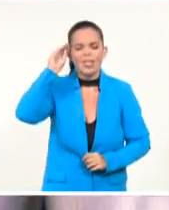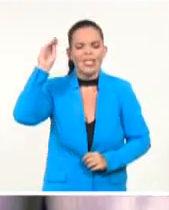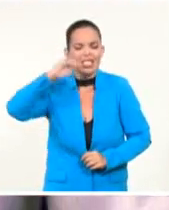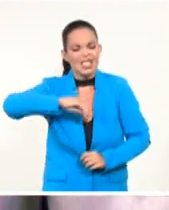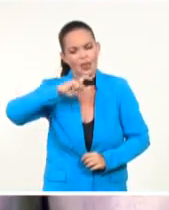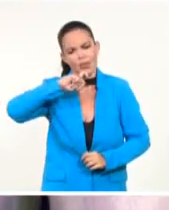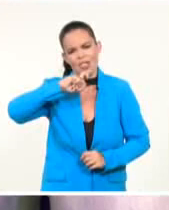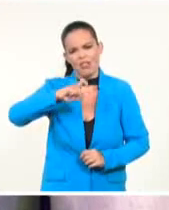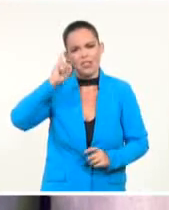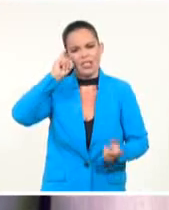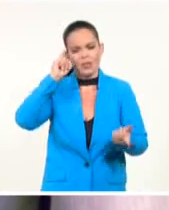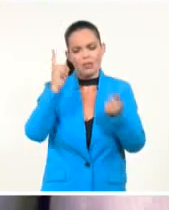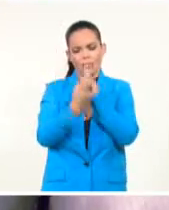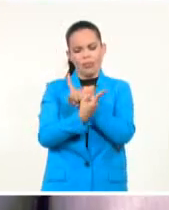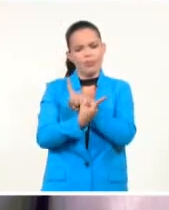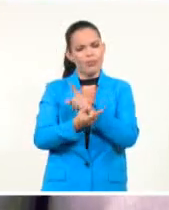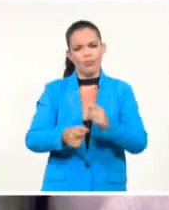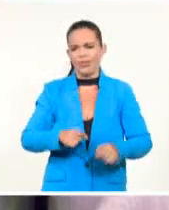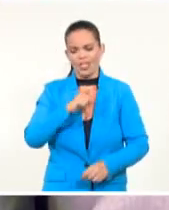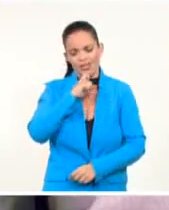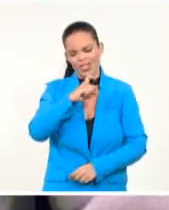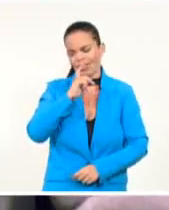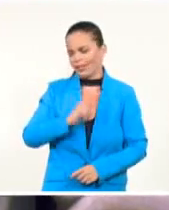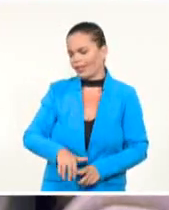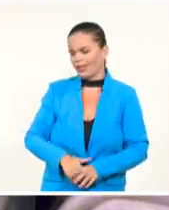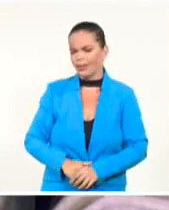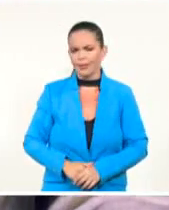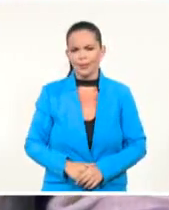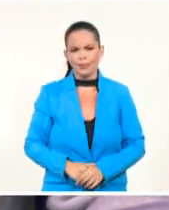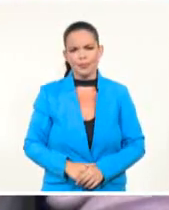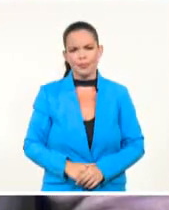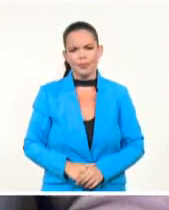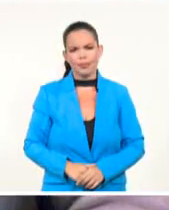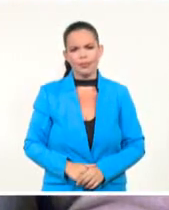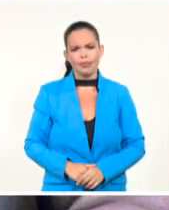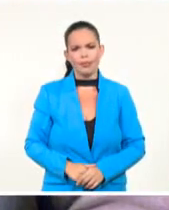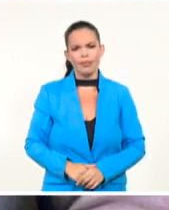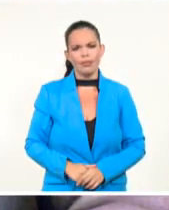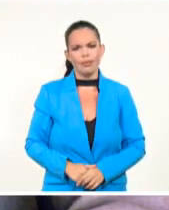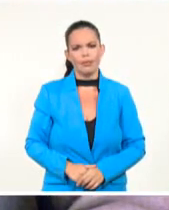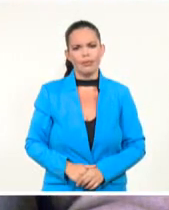engañados. Marisol Ramírez, Sistema Informativo de la Televisión Cubana.